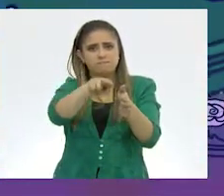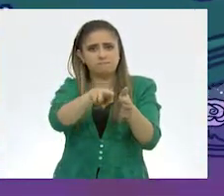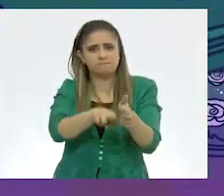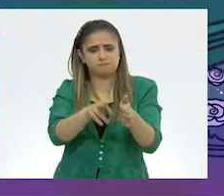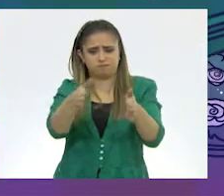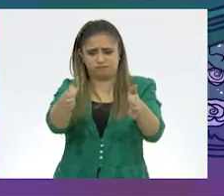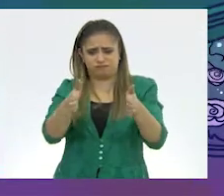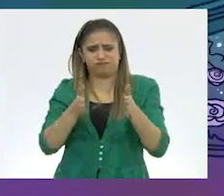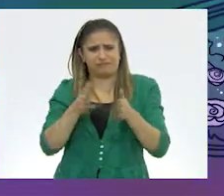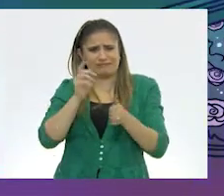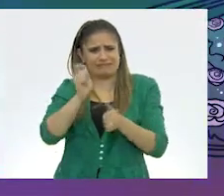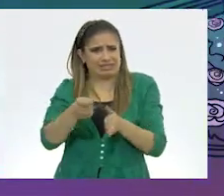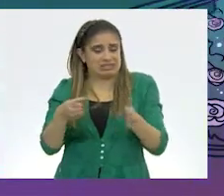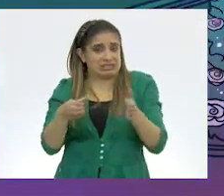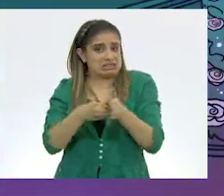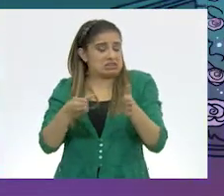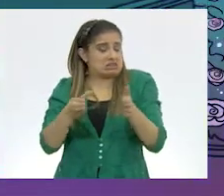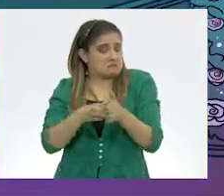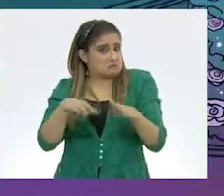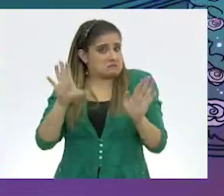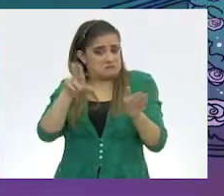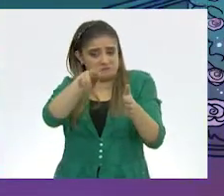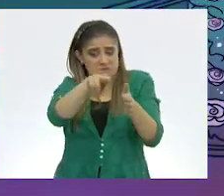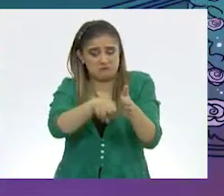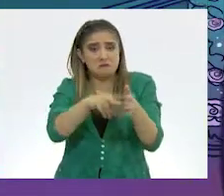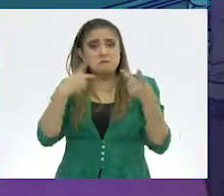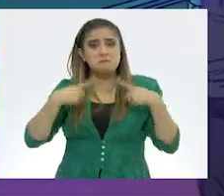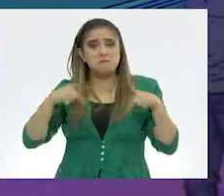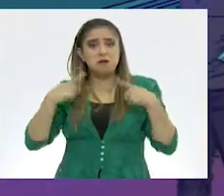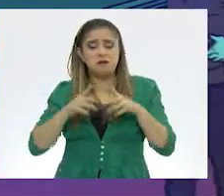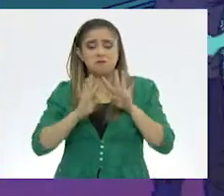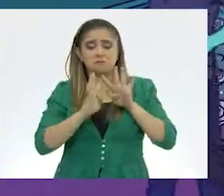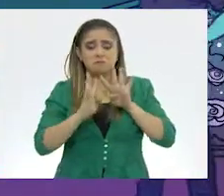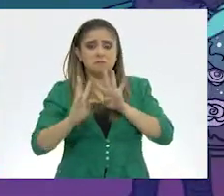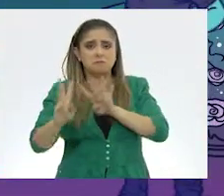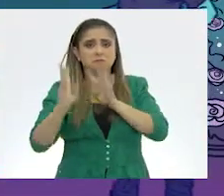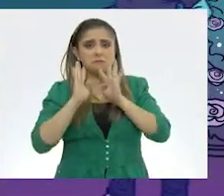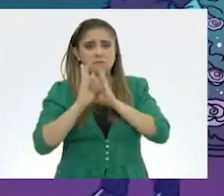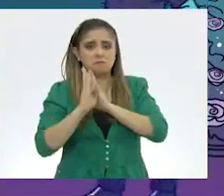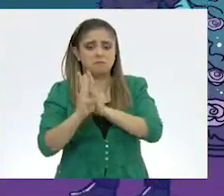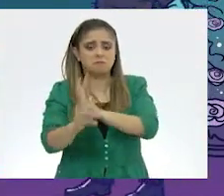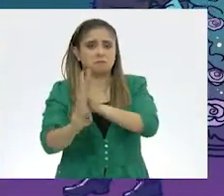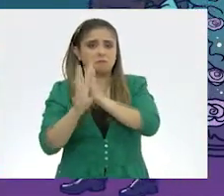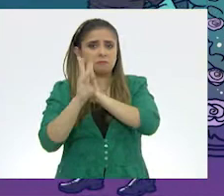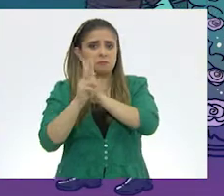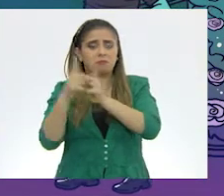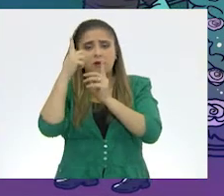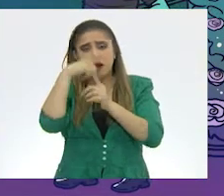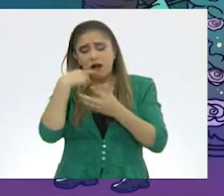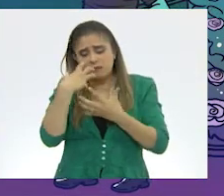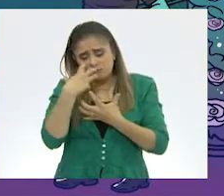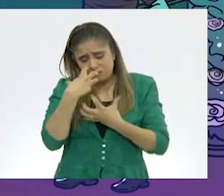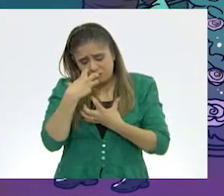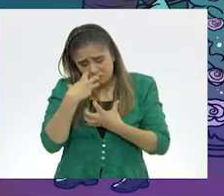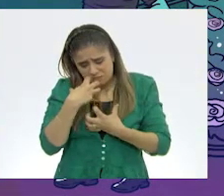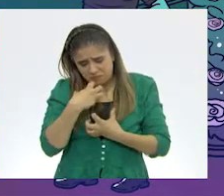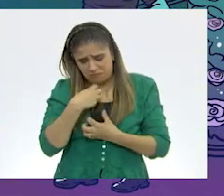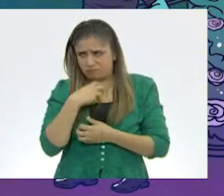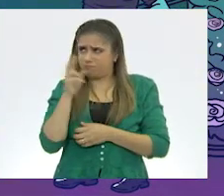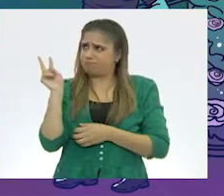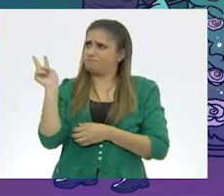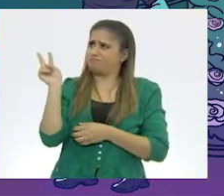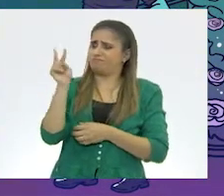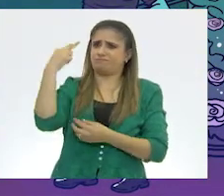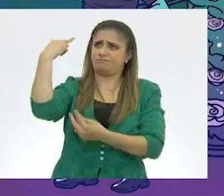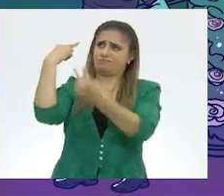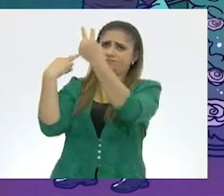mueble absurdo, y los hombres desfilaban ante mí con sus levitas y sus rostros descompuestos. Me miraban a